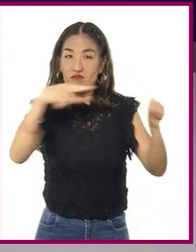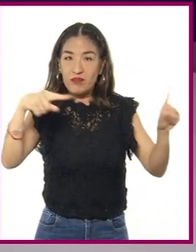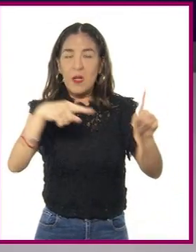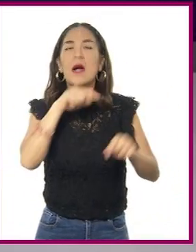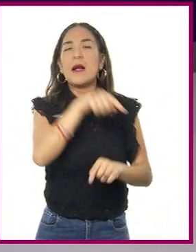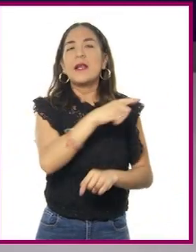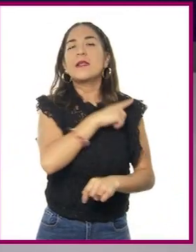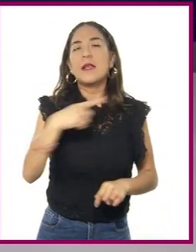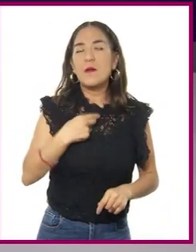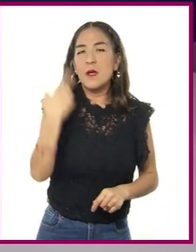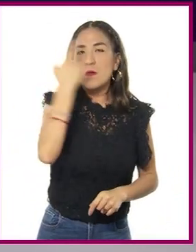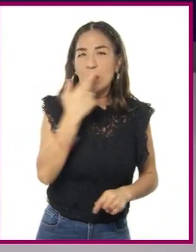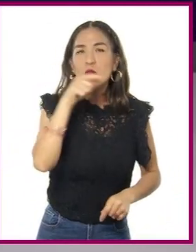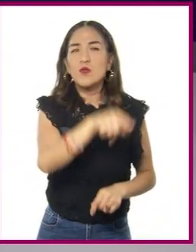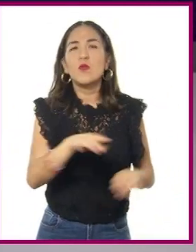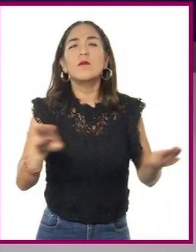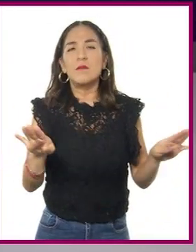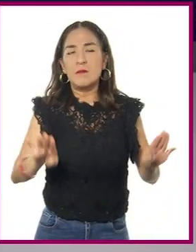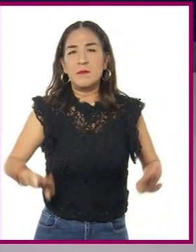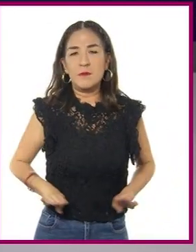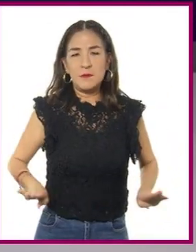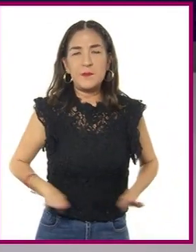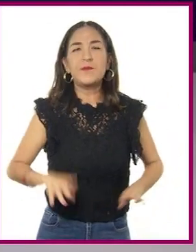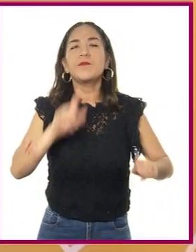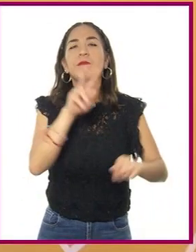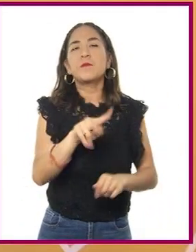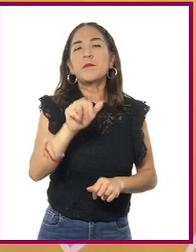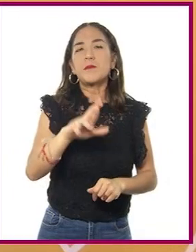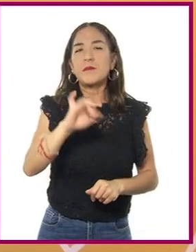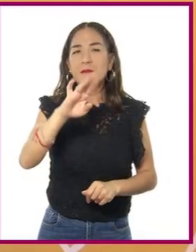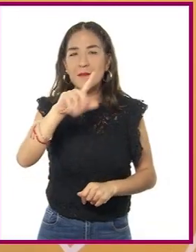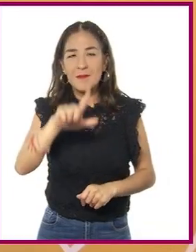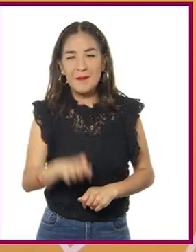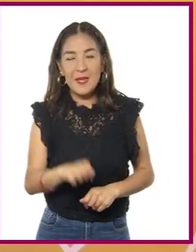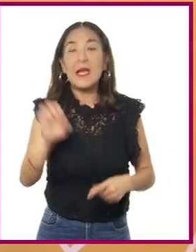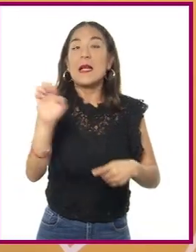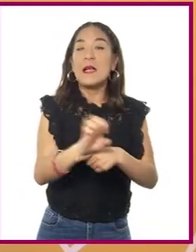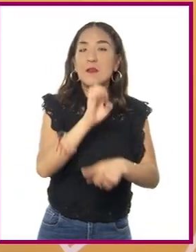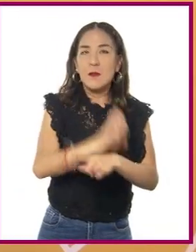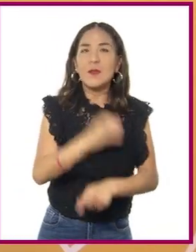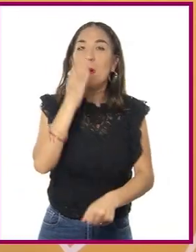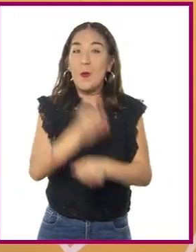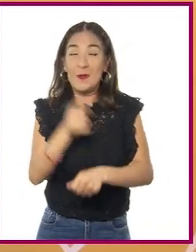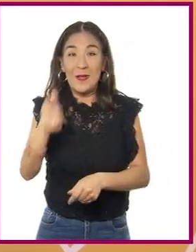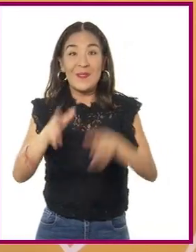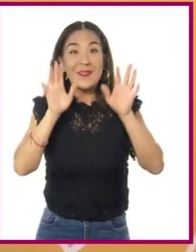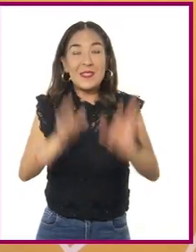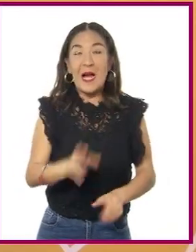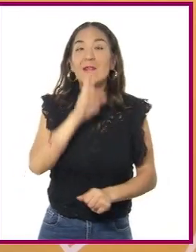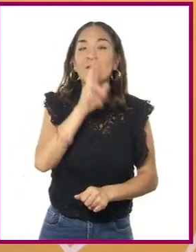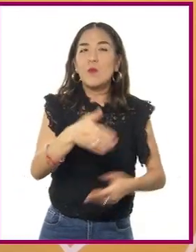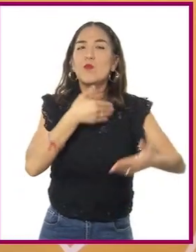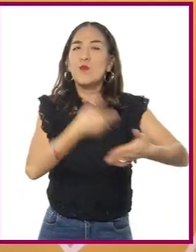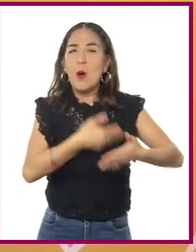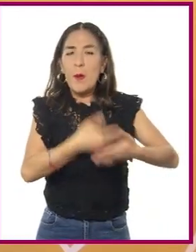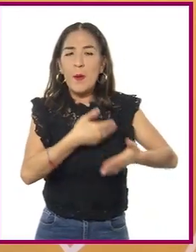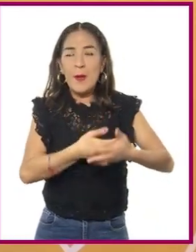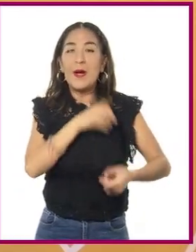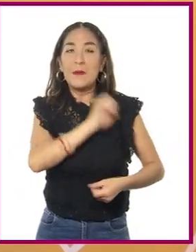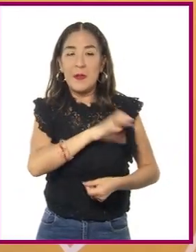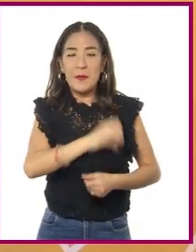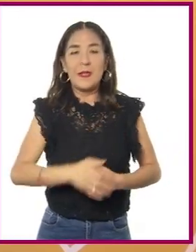analizar globalmente el comportamiento de las variables. Entonces, ya resuelto el caso de las pulsaciones, maestro